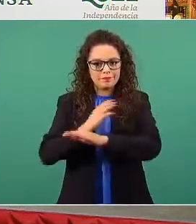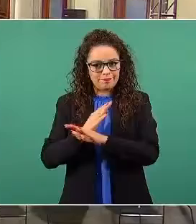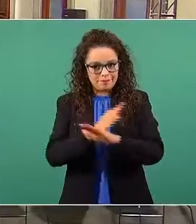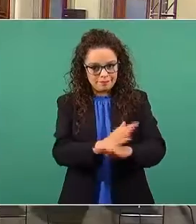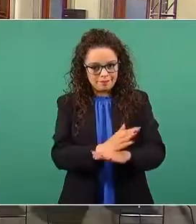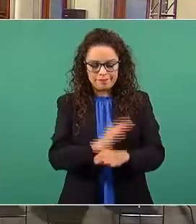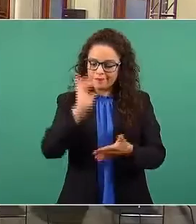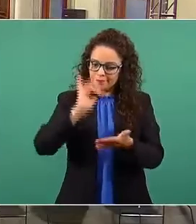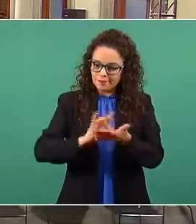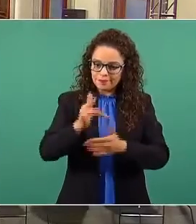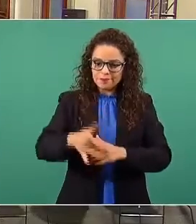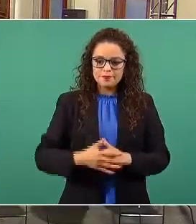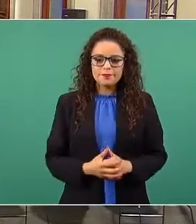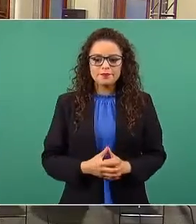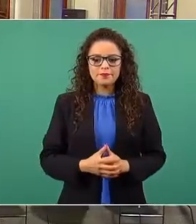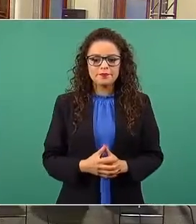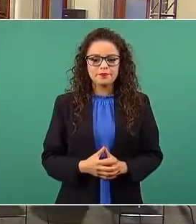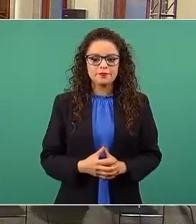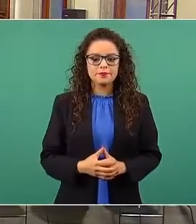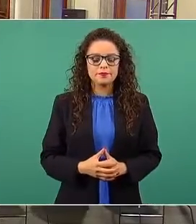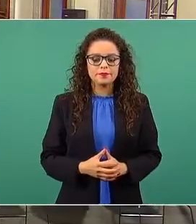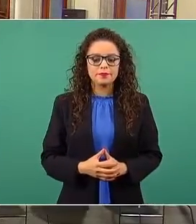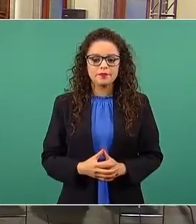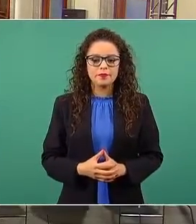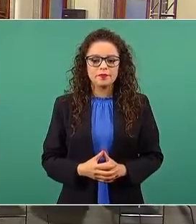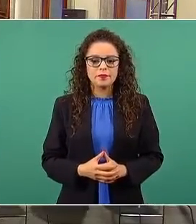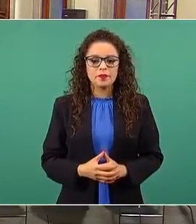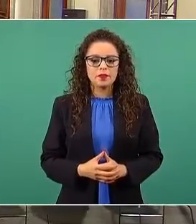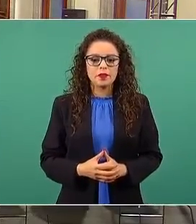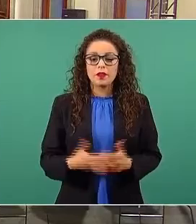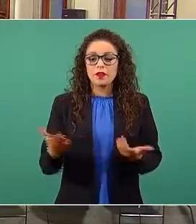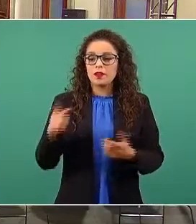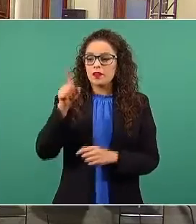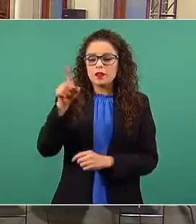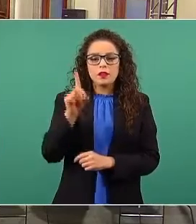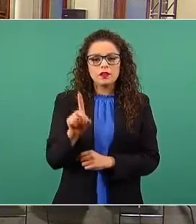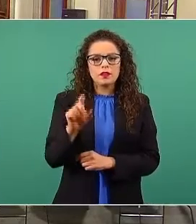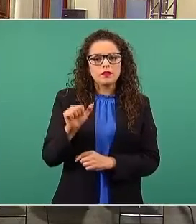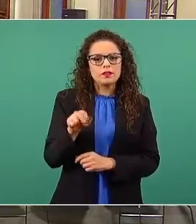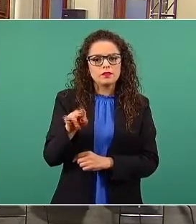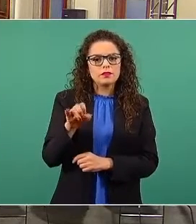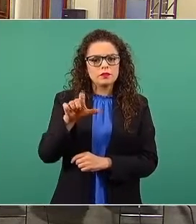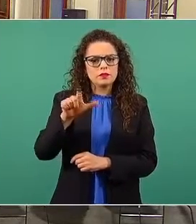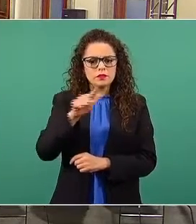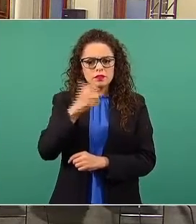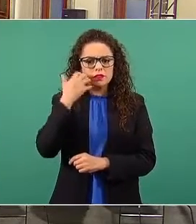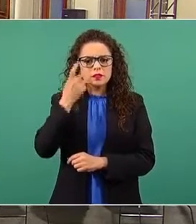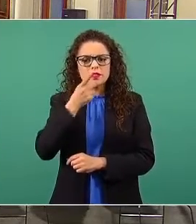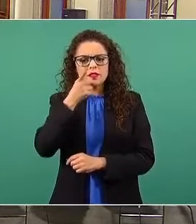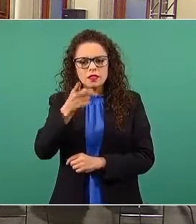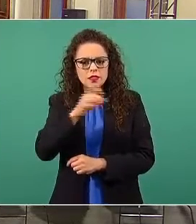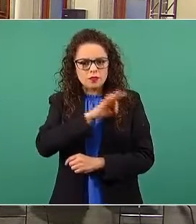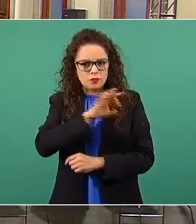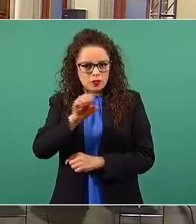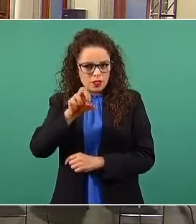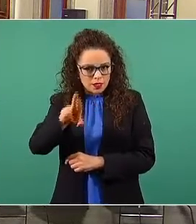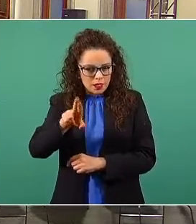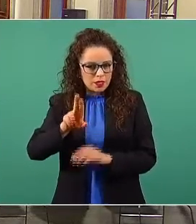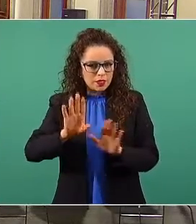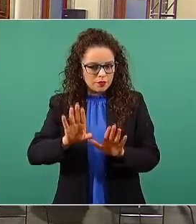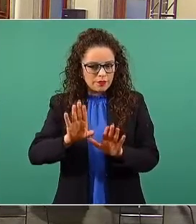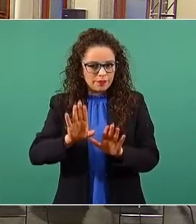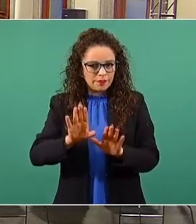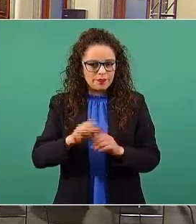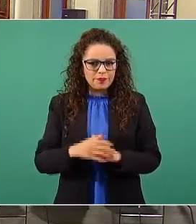Daniela. Por favor, doctor Ricardo Cortés. Daniela, a lo que se refería también es a